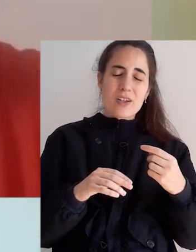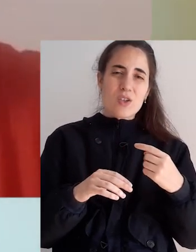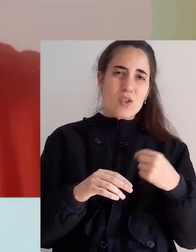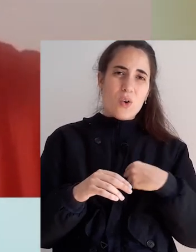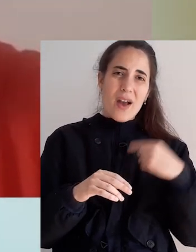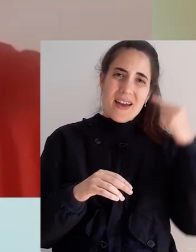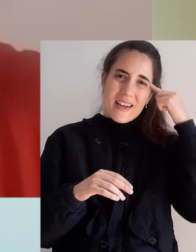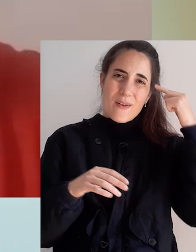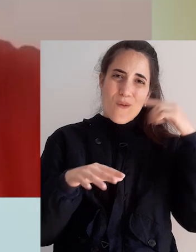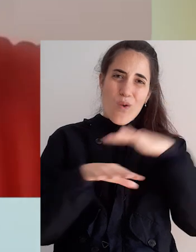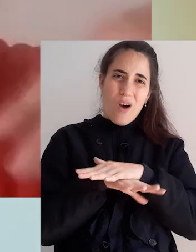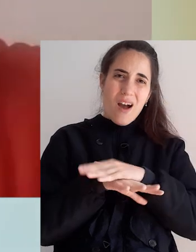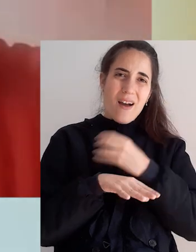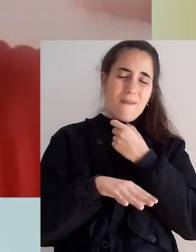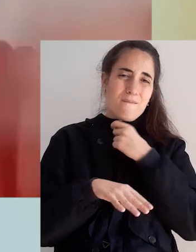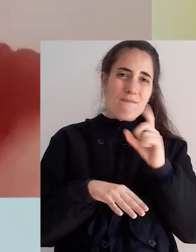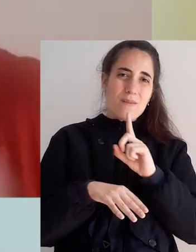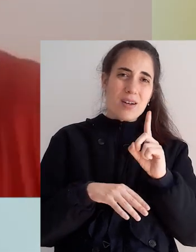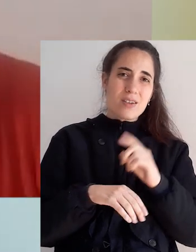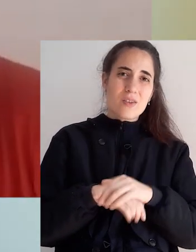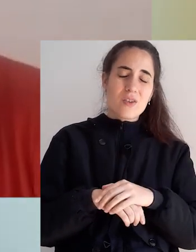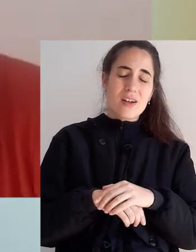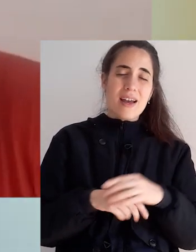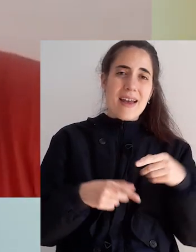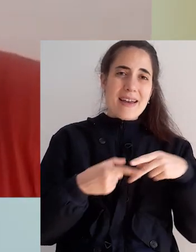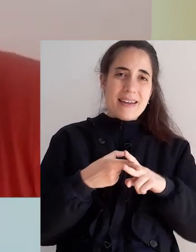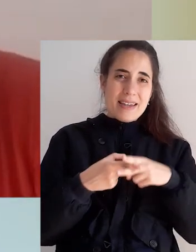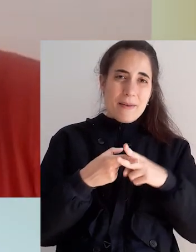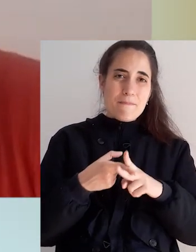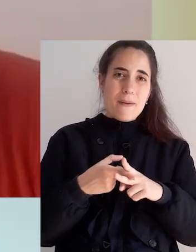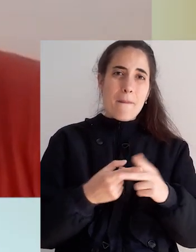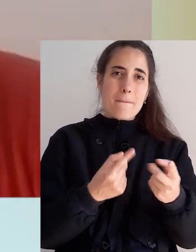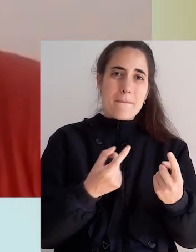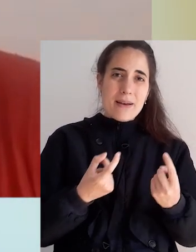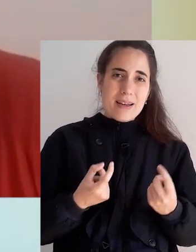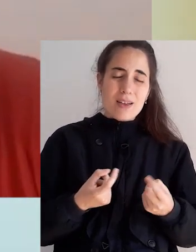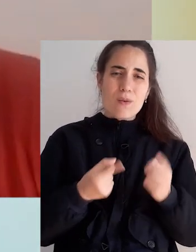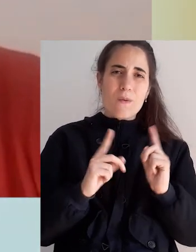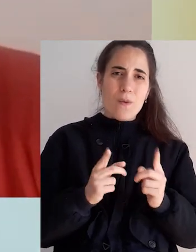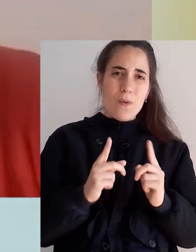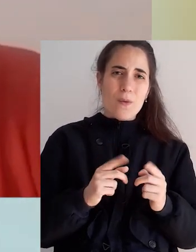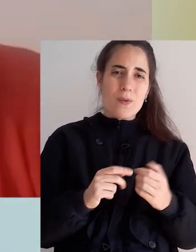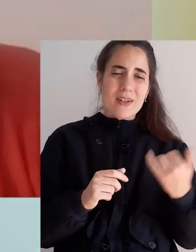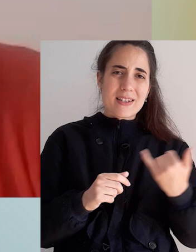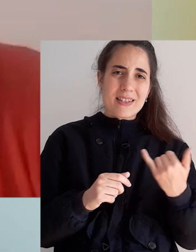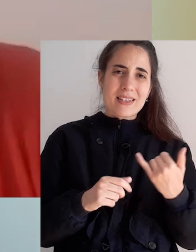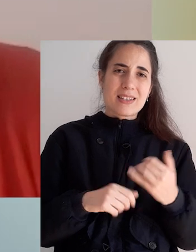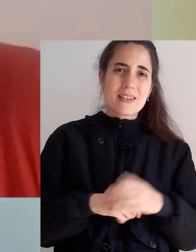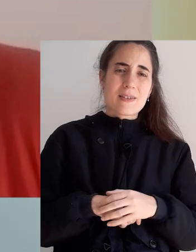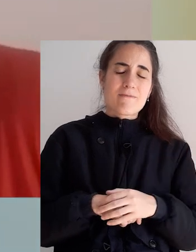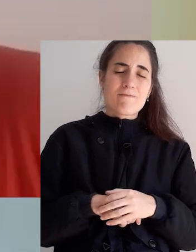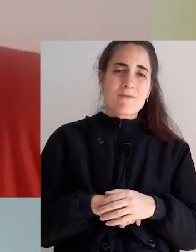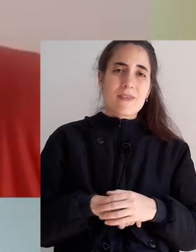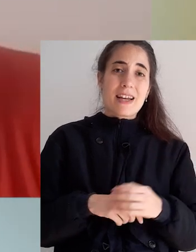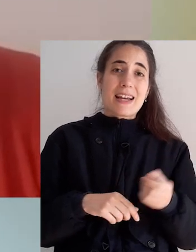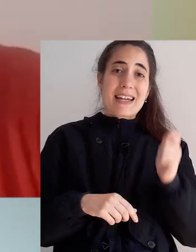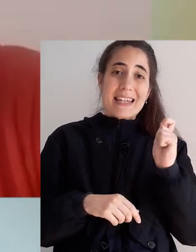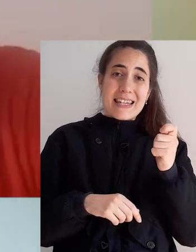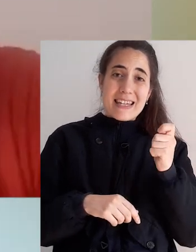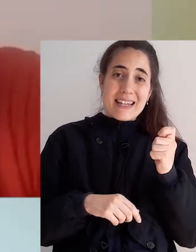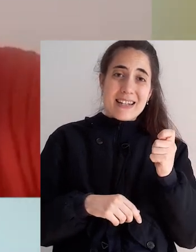arreglarlo con el Ministerio de Salud y cada uno aplicará su propio nomenclador, lo cual es un